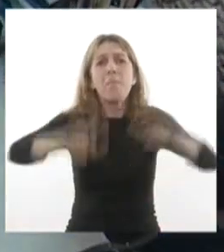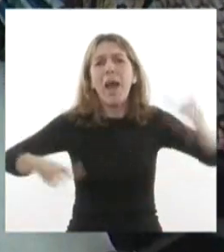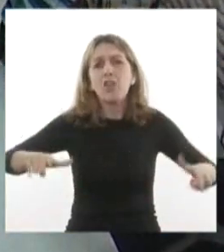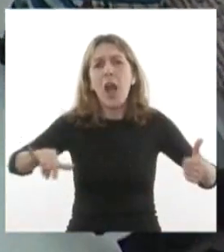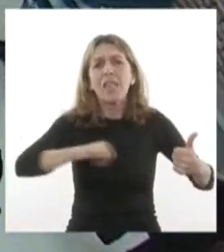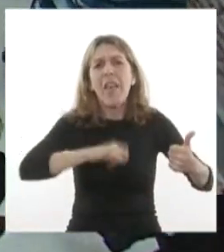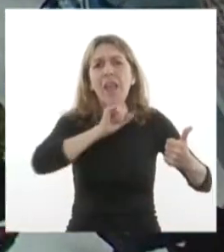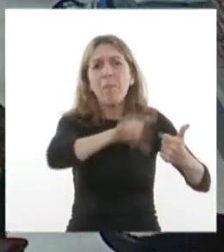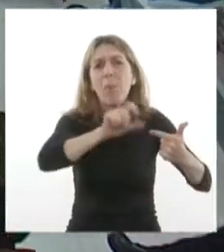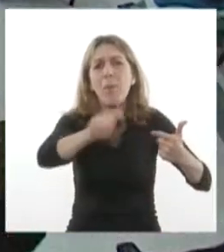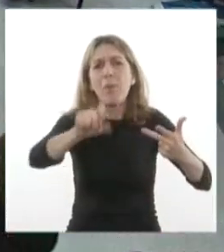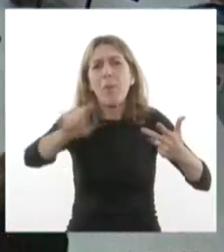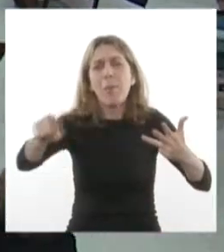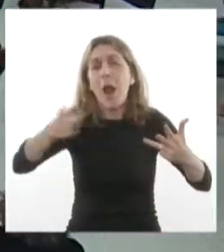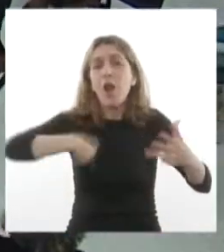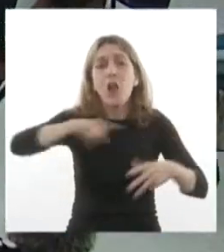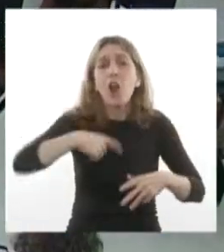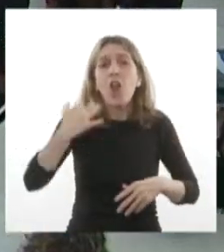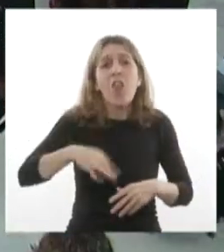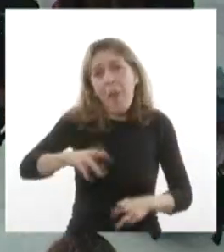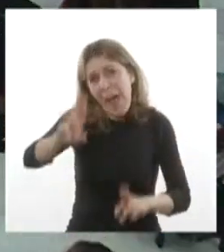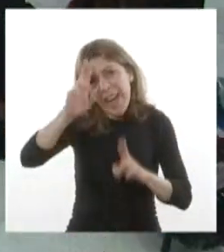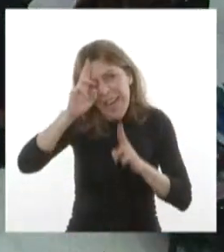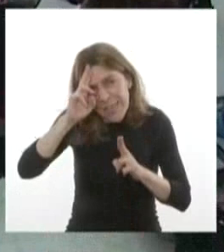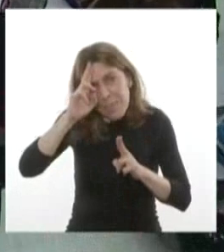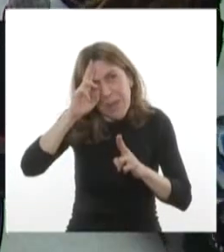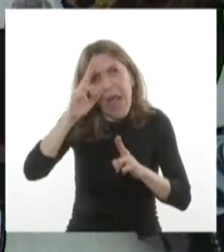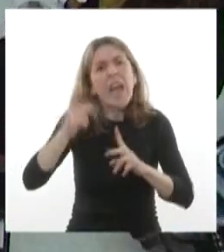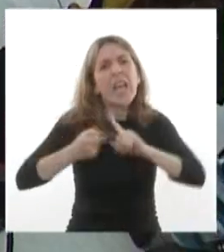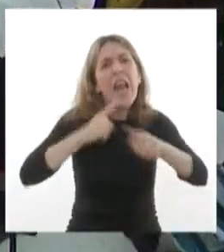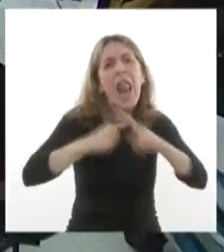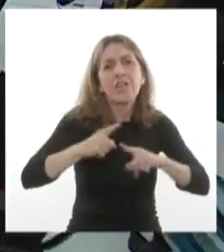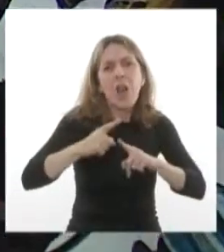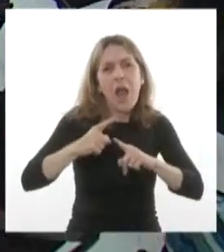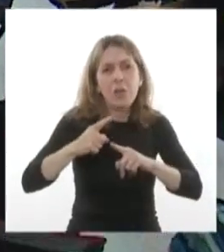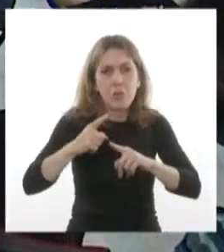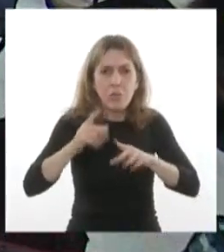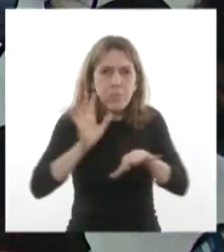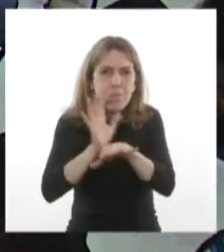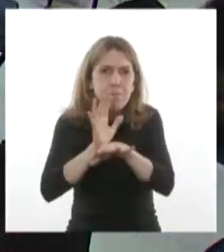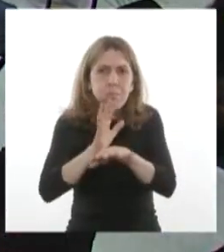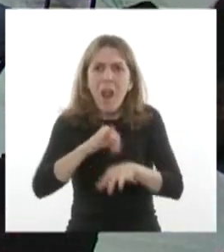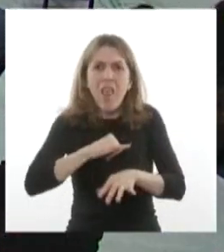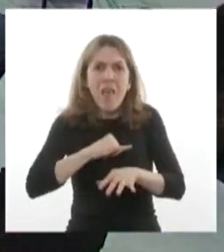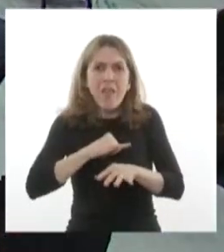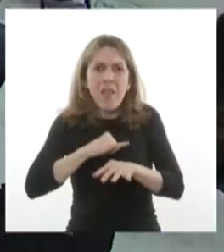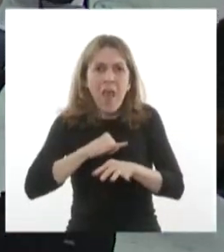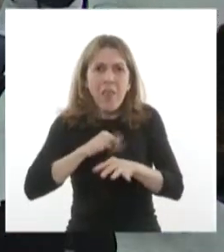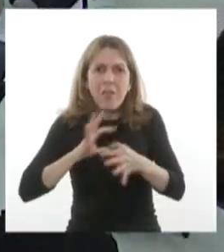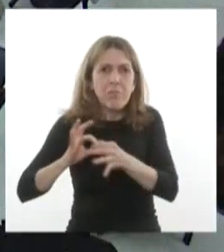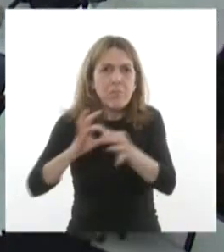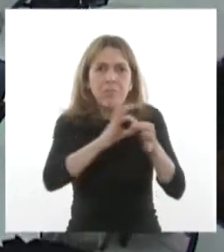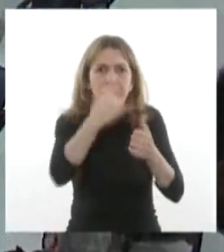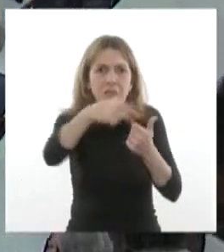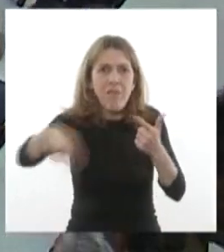una de ellas y lo que tenemos que hacer es respetar y convivir la identidad de cada una de esas personas.